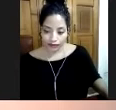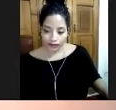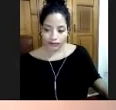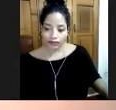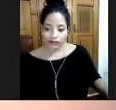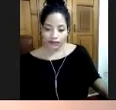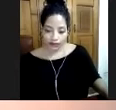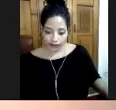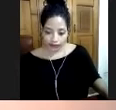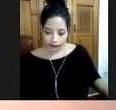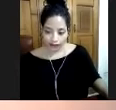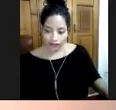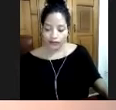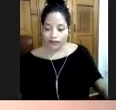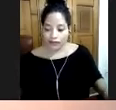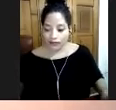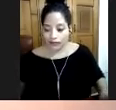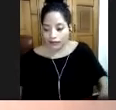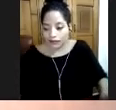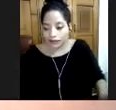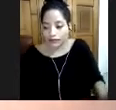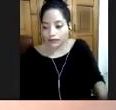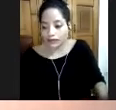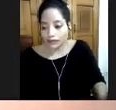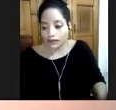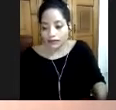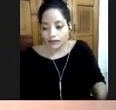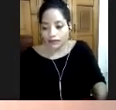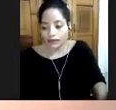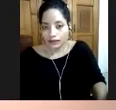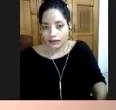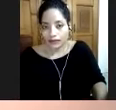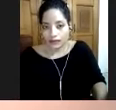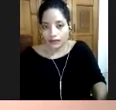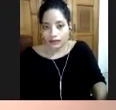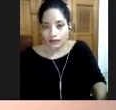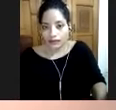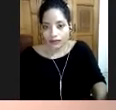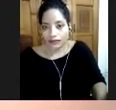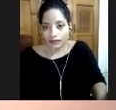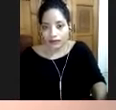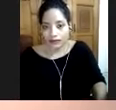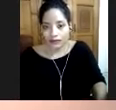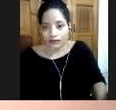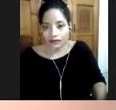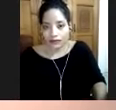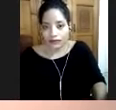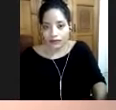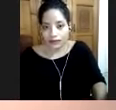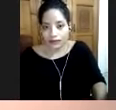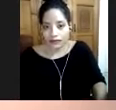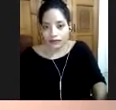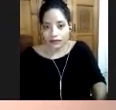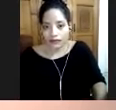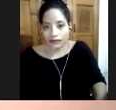los números de los alumnos, pero hay que recordar que no todo el mundo tiene un teléfono. Entonces, como los padres venían